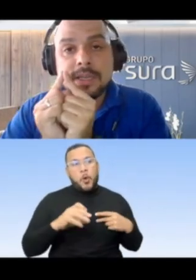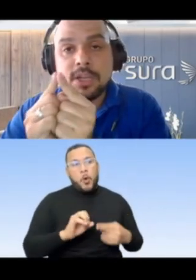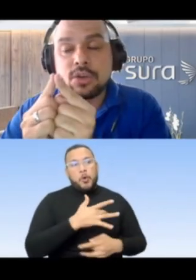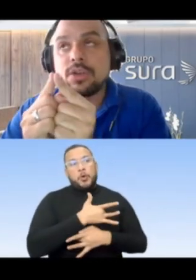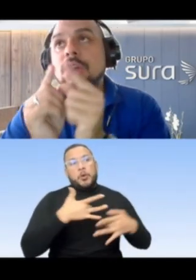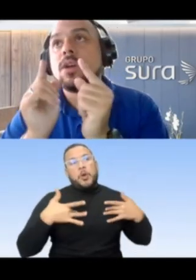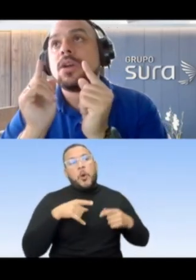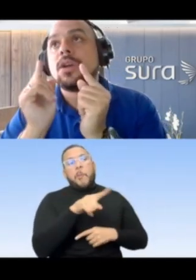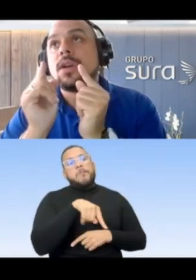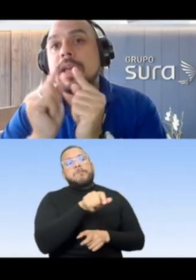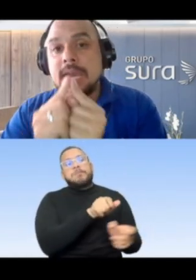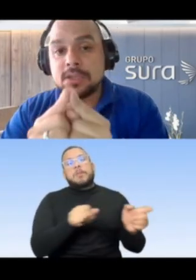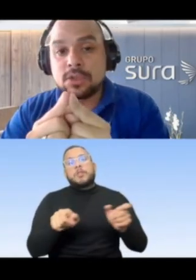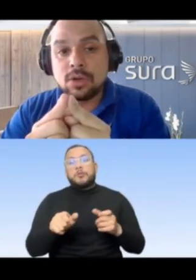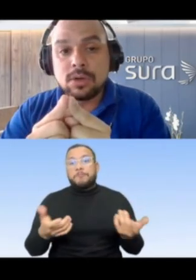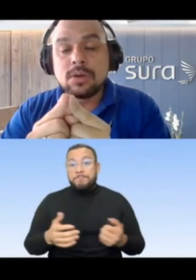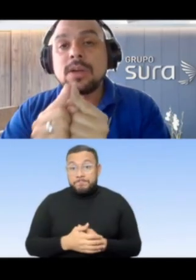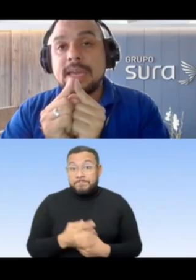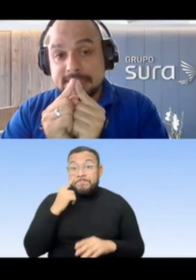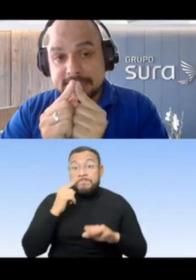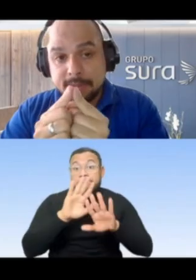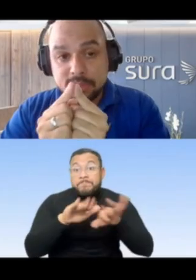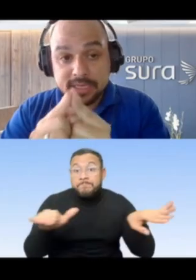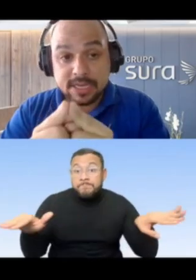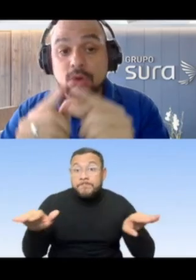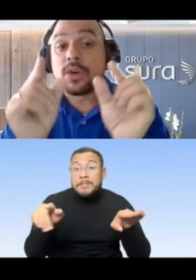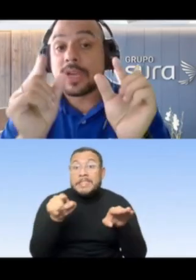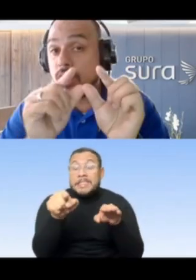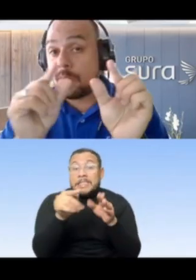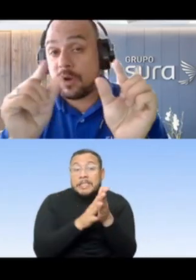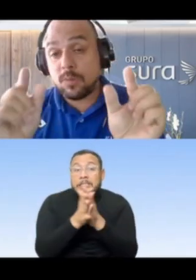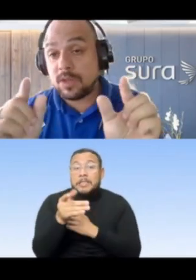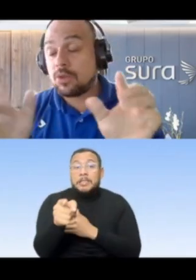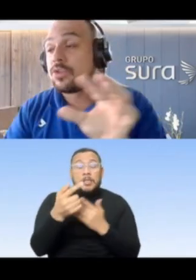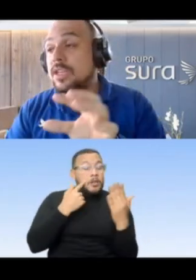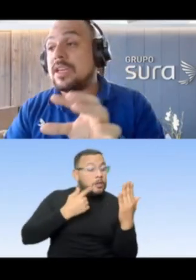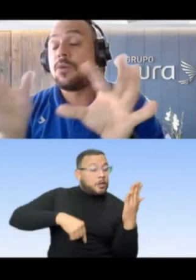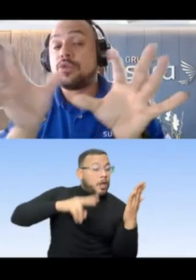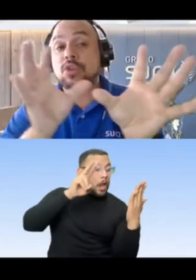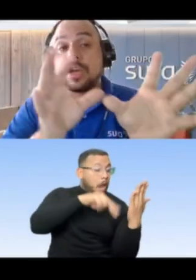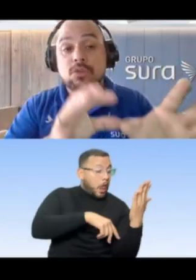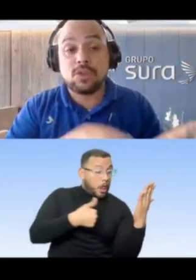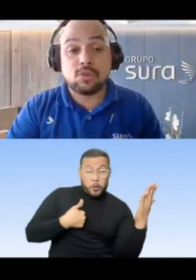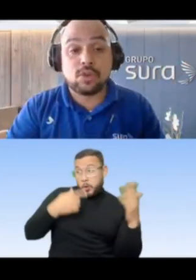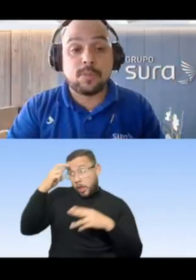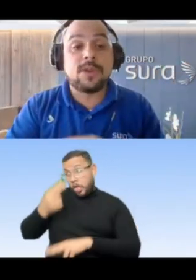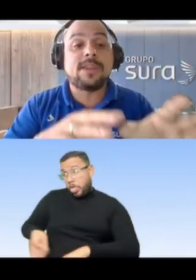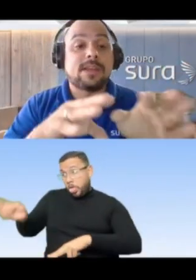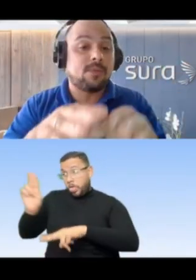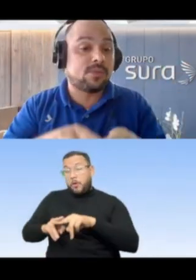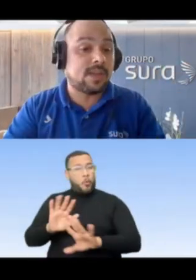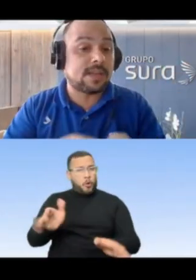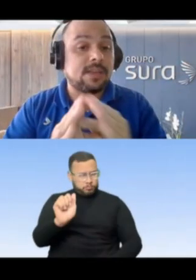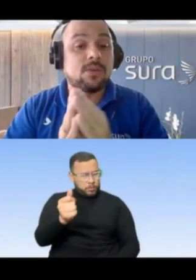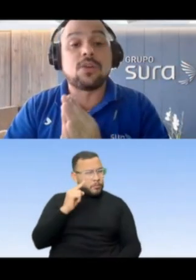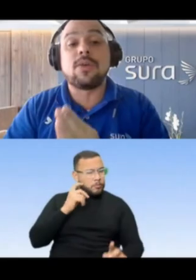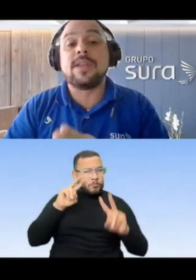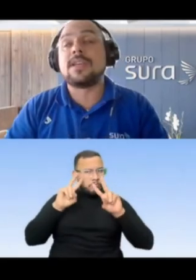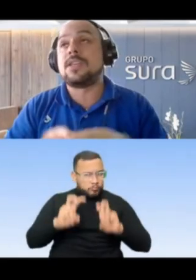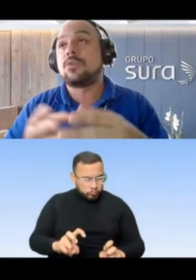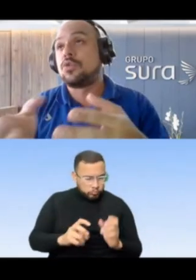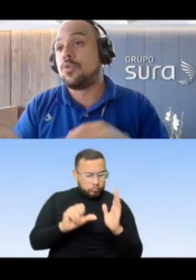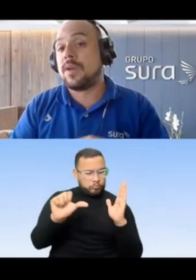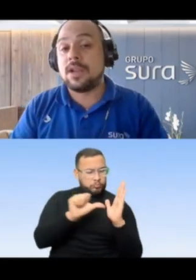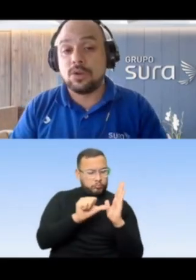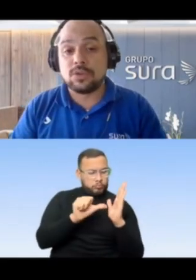las personas. Niños, eso que estamos leyendo, que no me lo invento, si quiere busque una constitución política, busque el